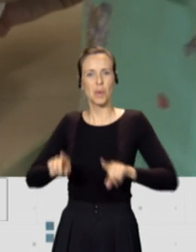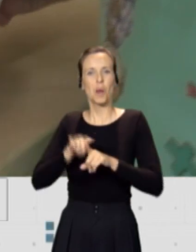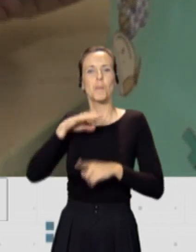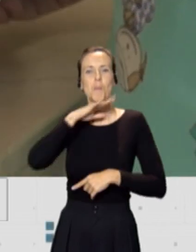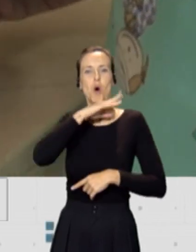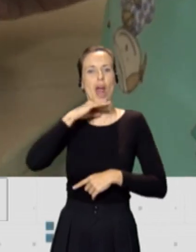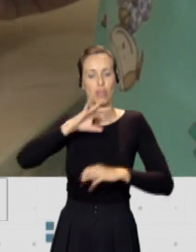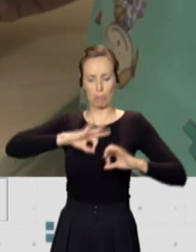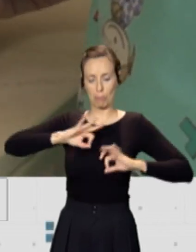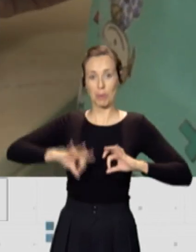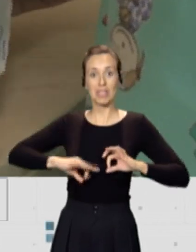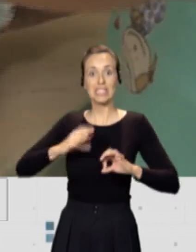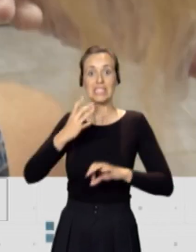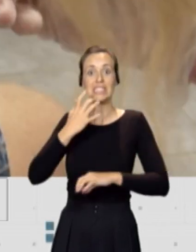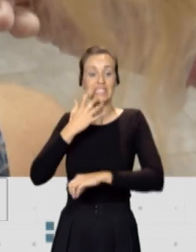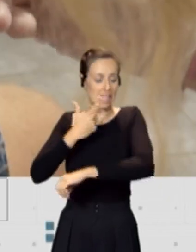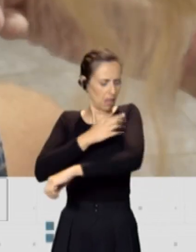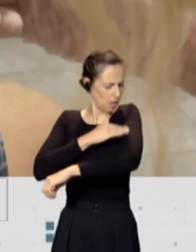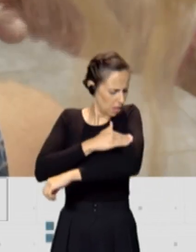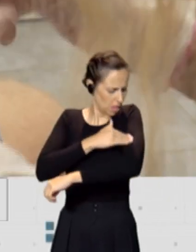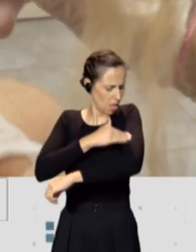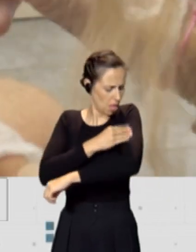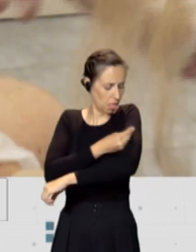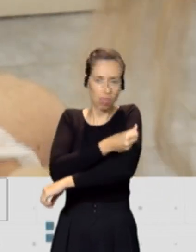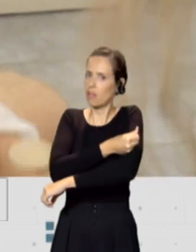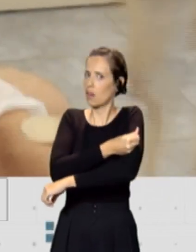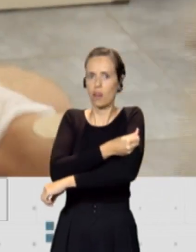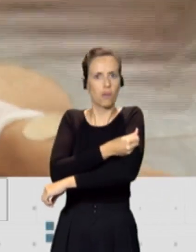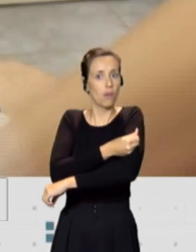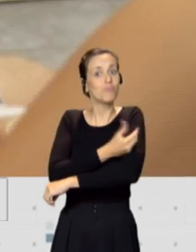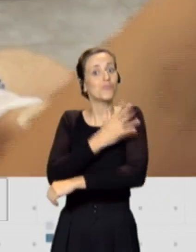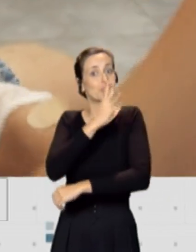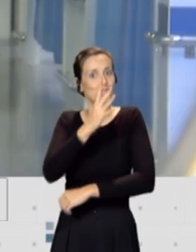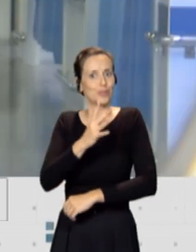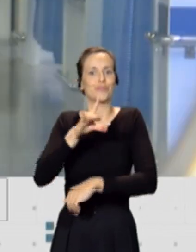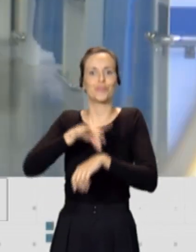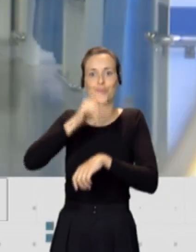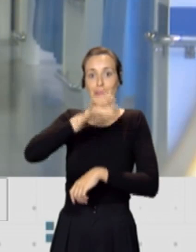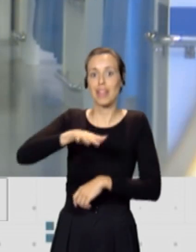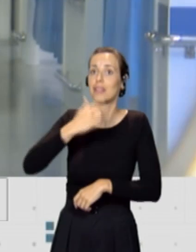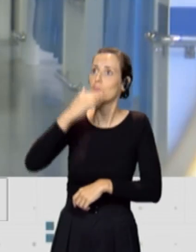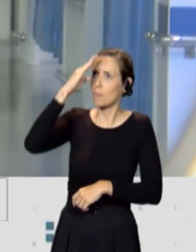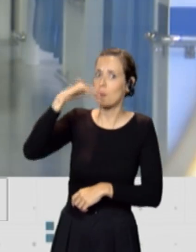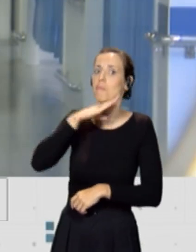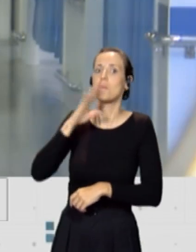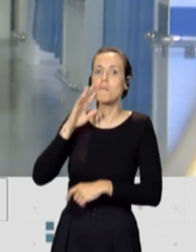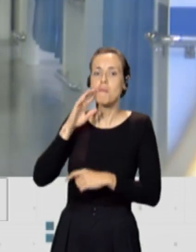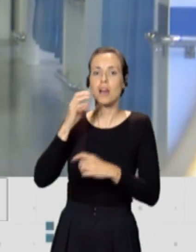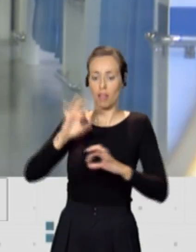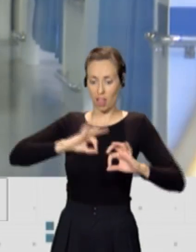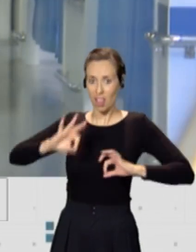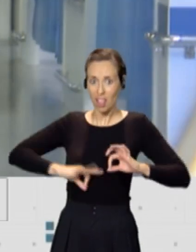no desaparecen cuando las presionamos. Por eso muchas veces los pediatras decimos a los papás, a las mamás, cuando a los niños les salen ronchas, decimos apriétala,